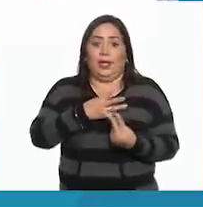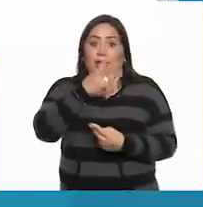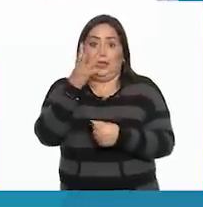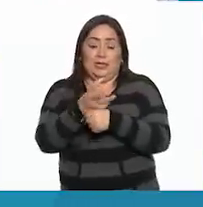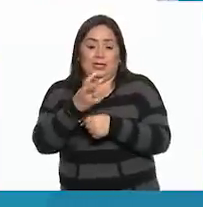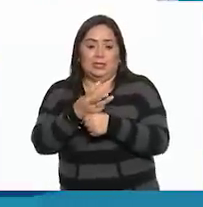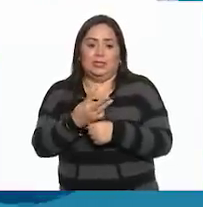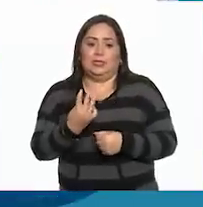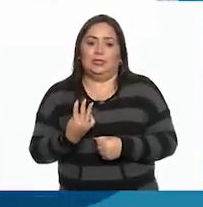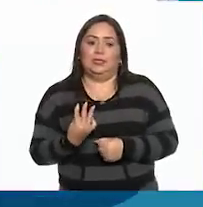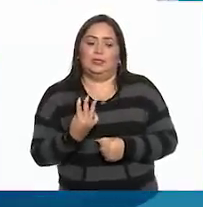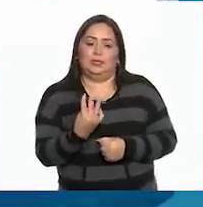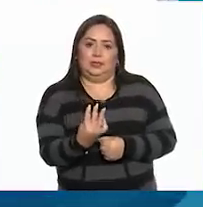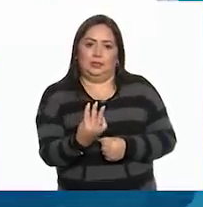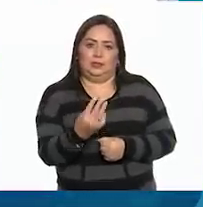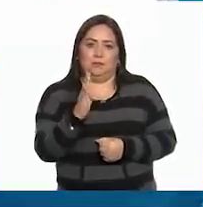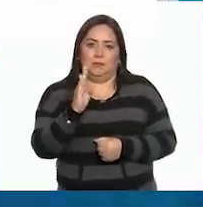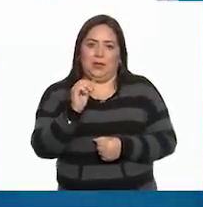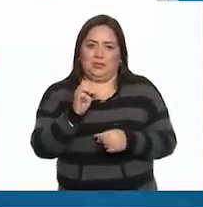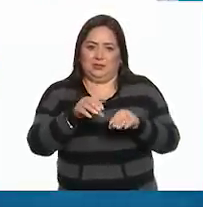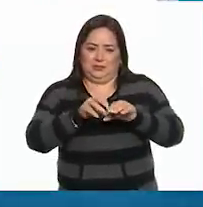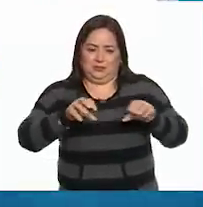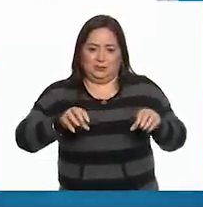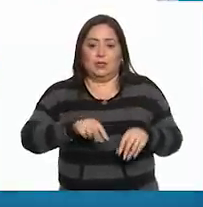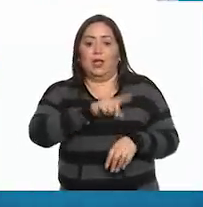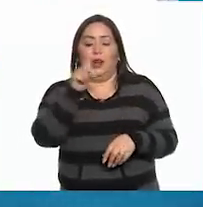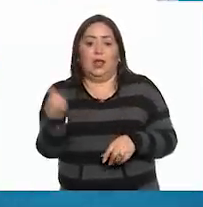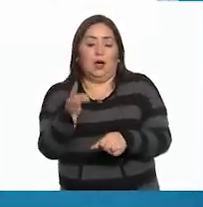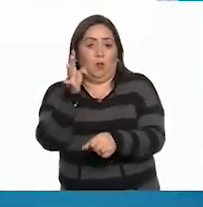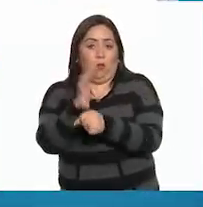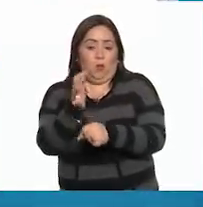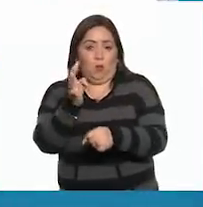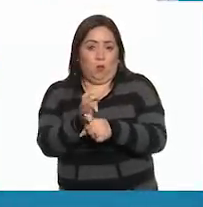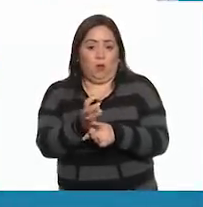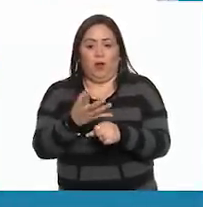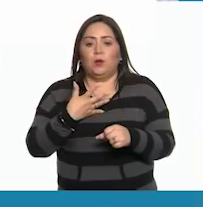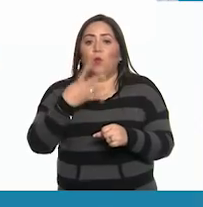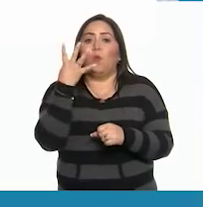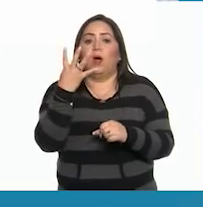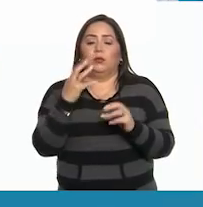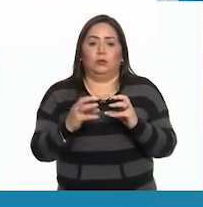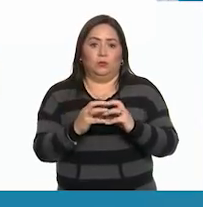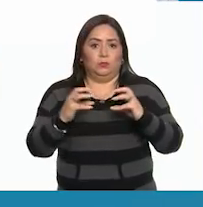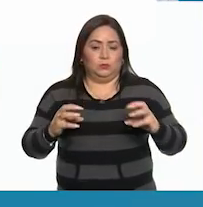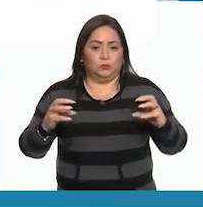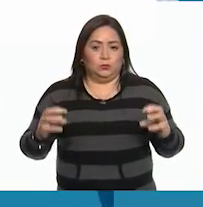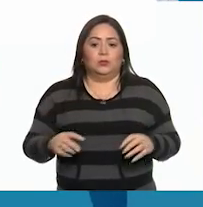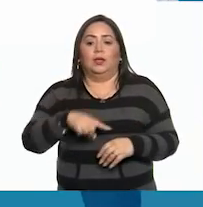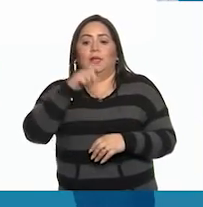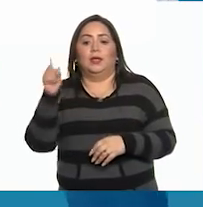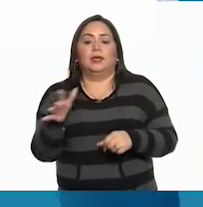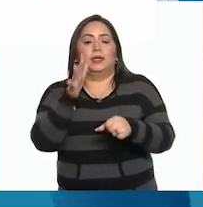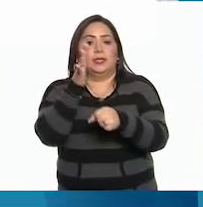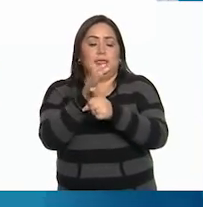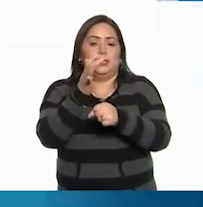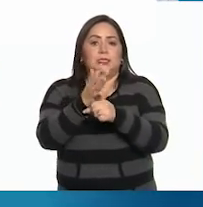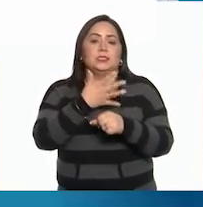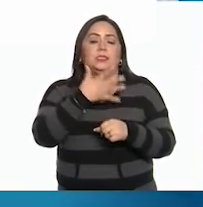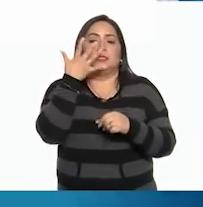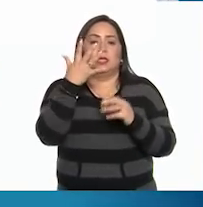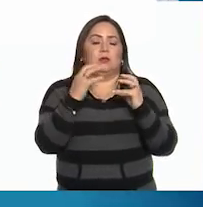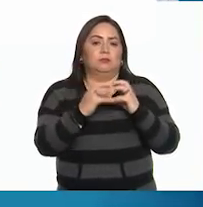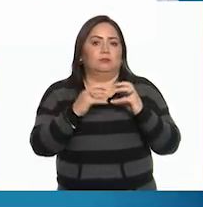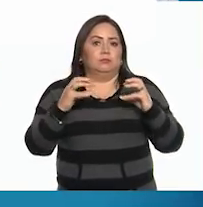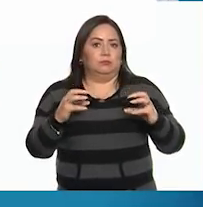3 hay 3 círculos. En la siguiente hay 4 círculos. En la figura 5 hay